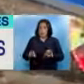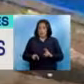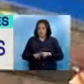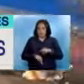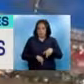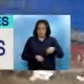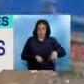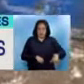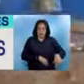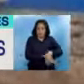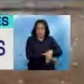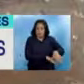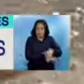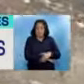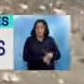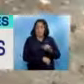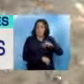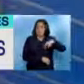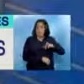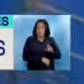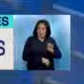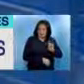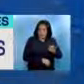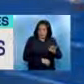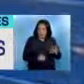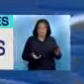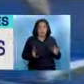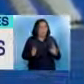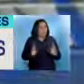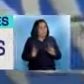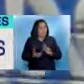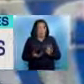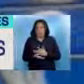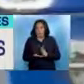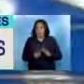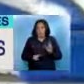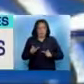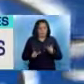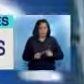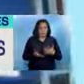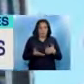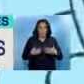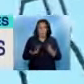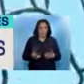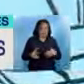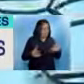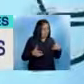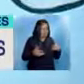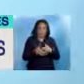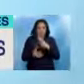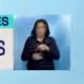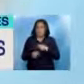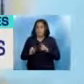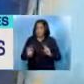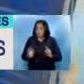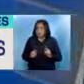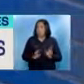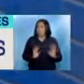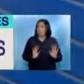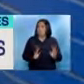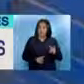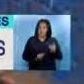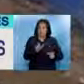Perú. Afortunadamente no habían transeúntes que pudieron haber sido embestidos por esta combi. Sin embargo,